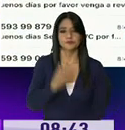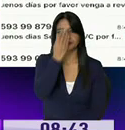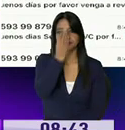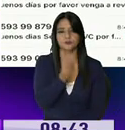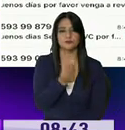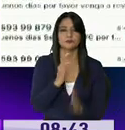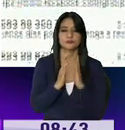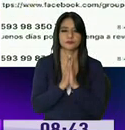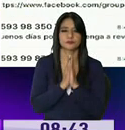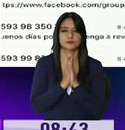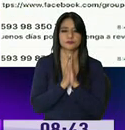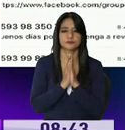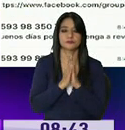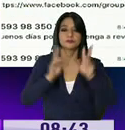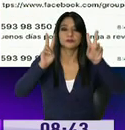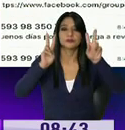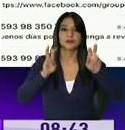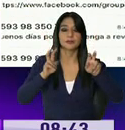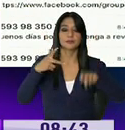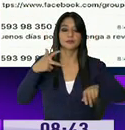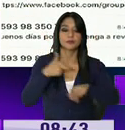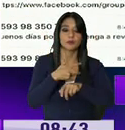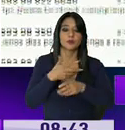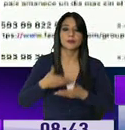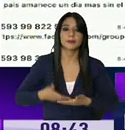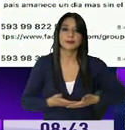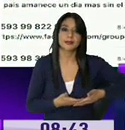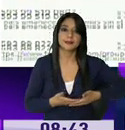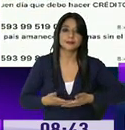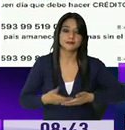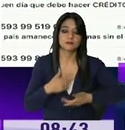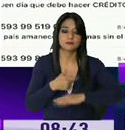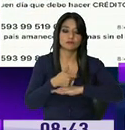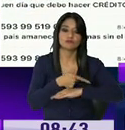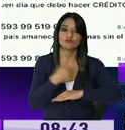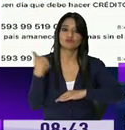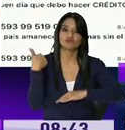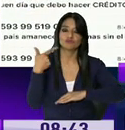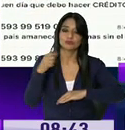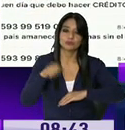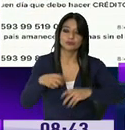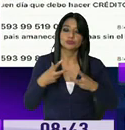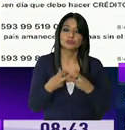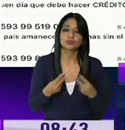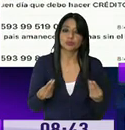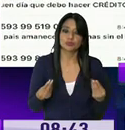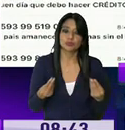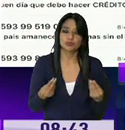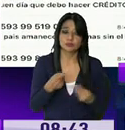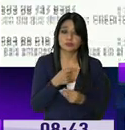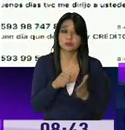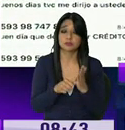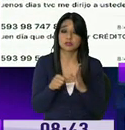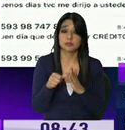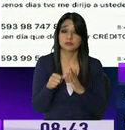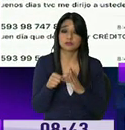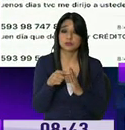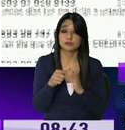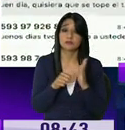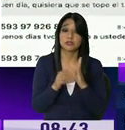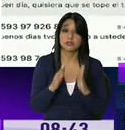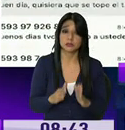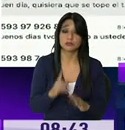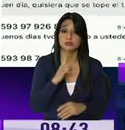quisiera que se tope el tema de la vacunación de los bebés con las autoridades competentes para que nos den una solución. Bueno, el ministro dijo que las vacunas